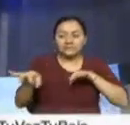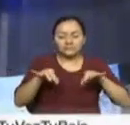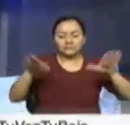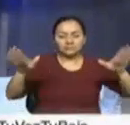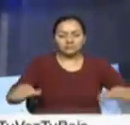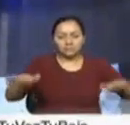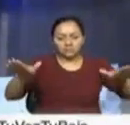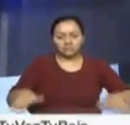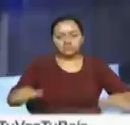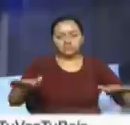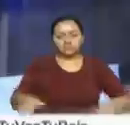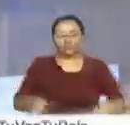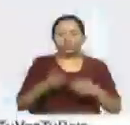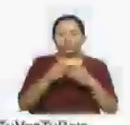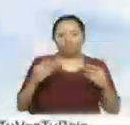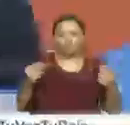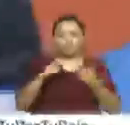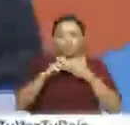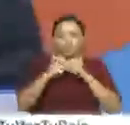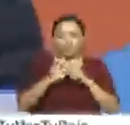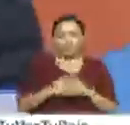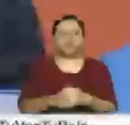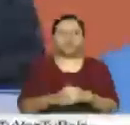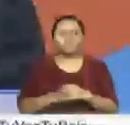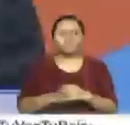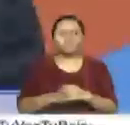península de Corea.